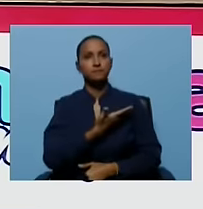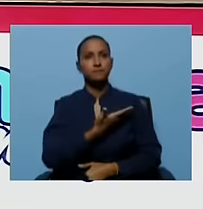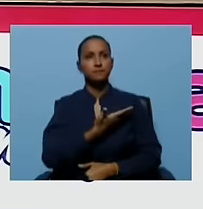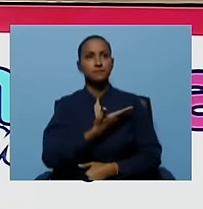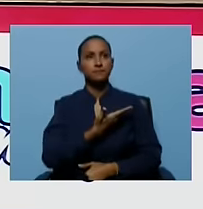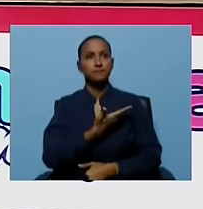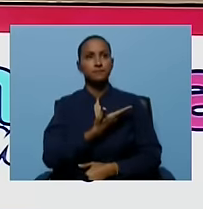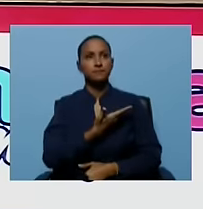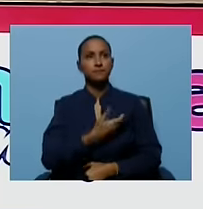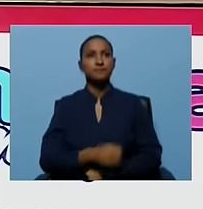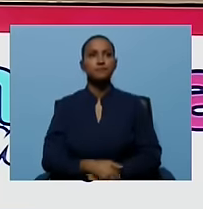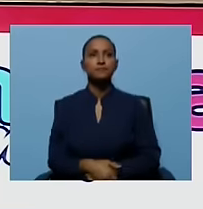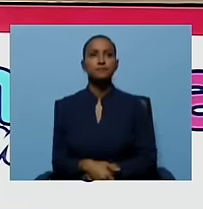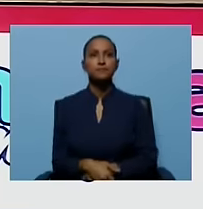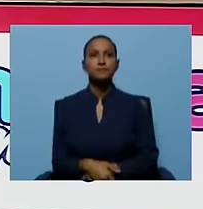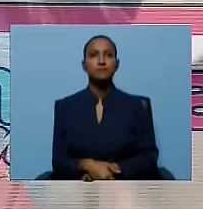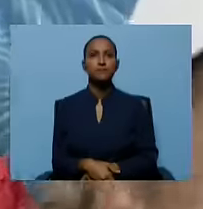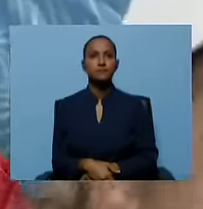jurisconsulta,